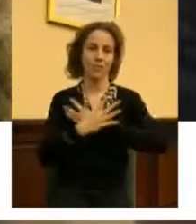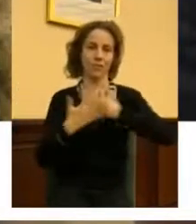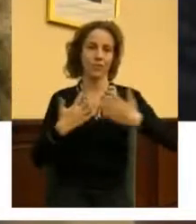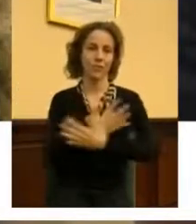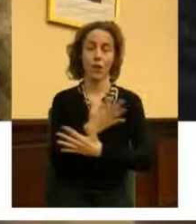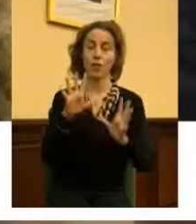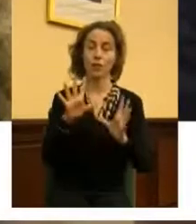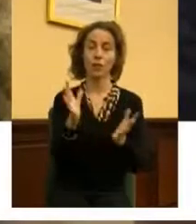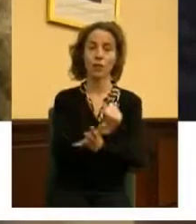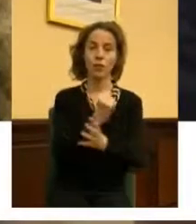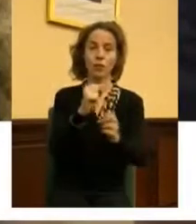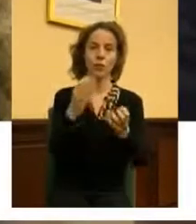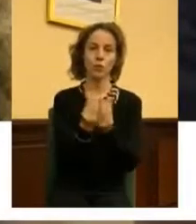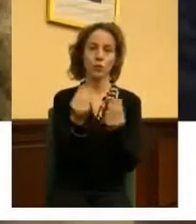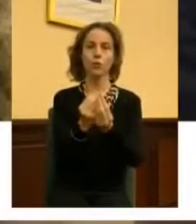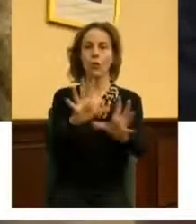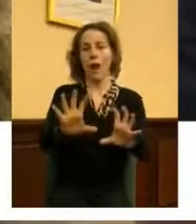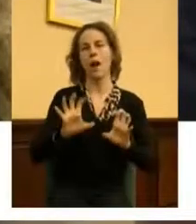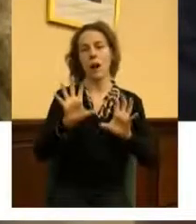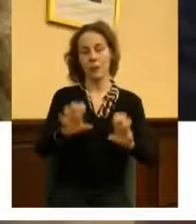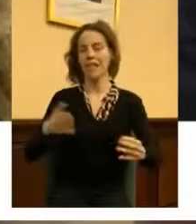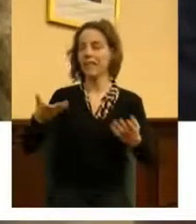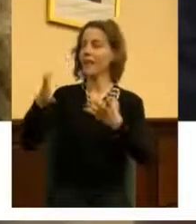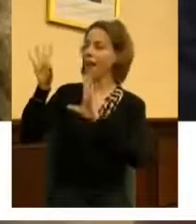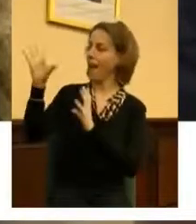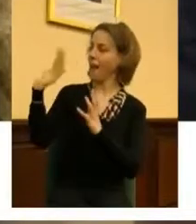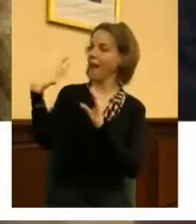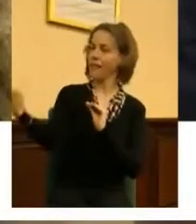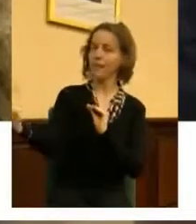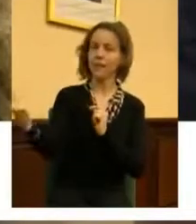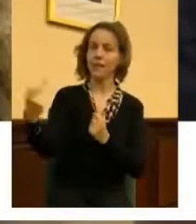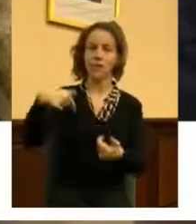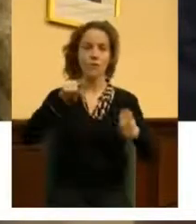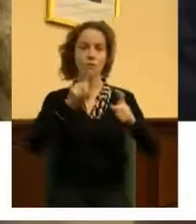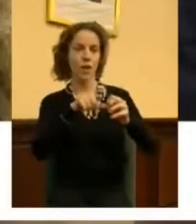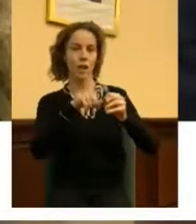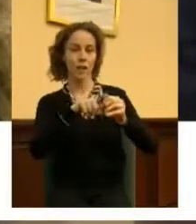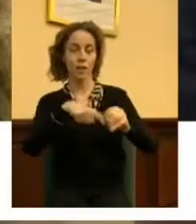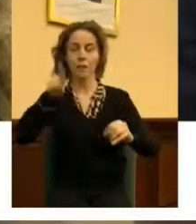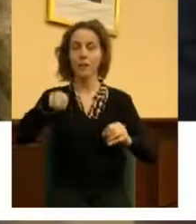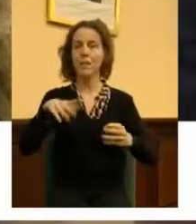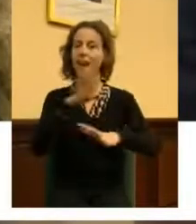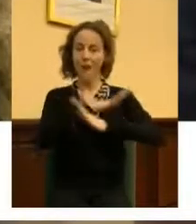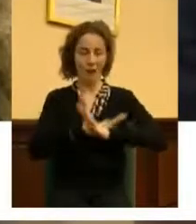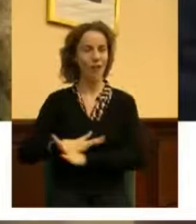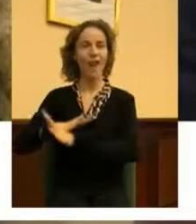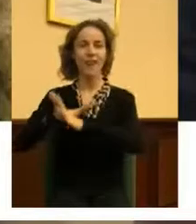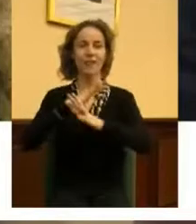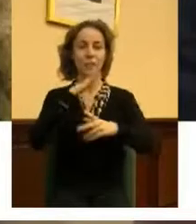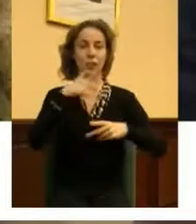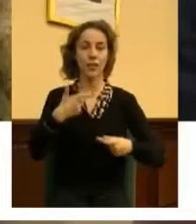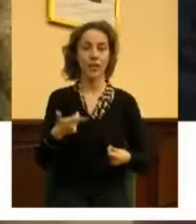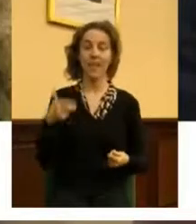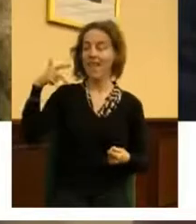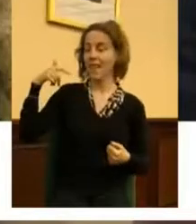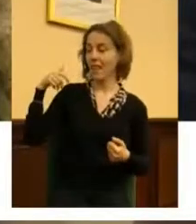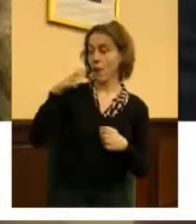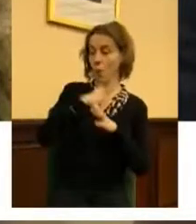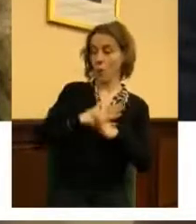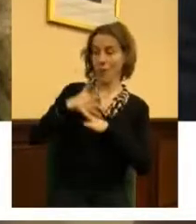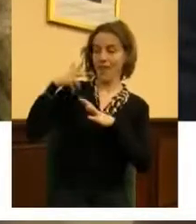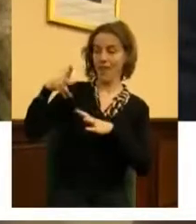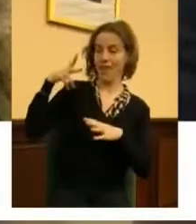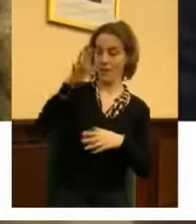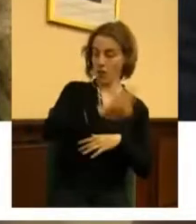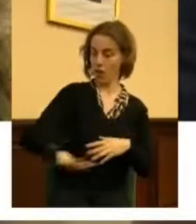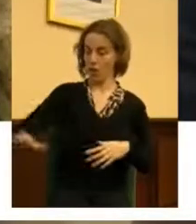podamos aprender, entendernos, participar y, por supuesto, jugar, porque el derecho al juego de